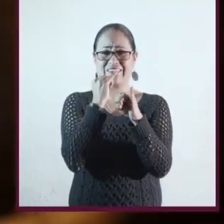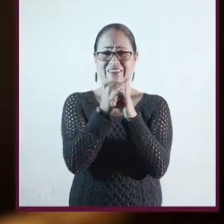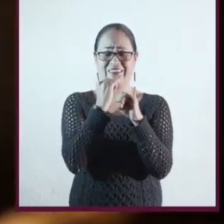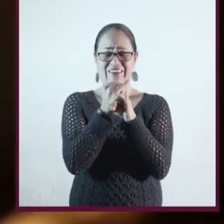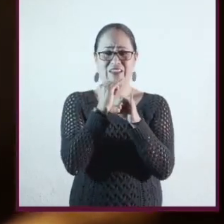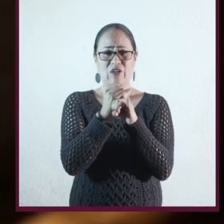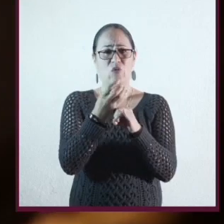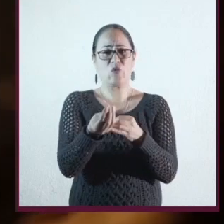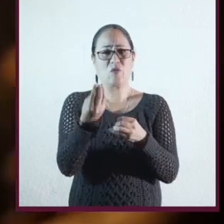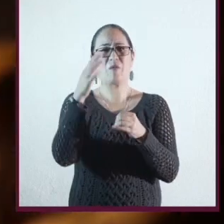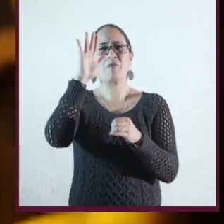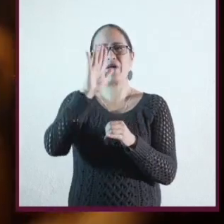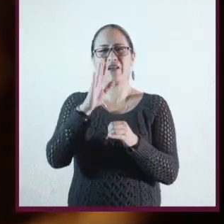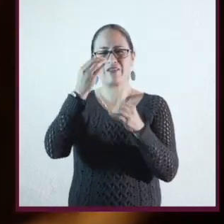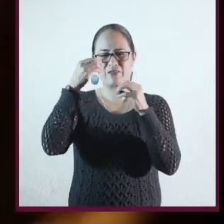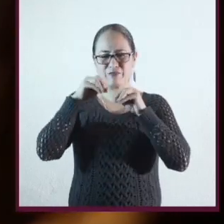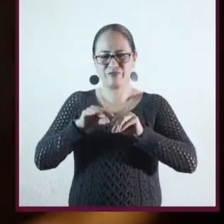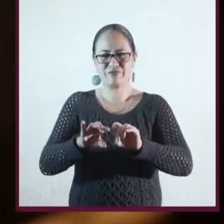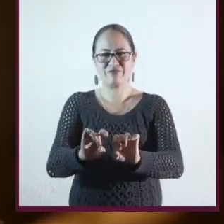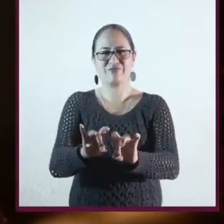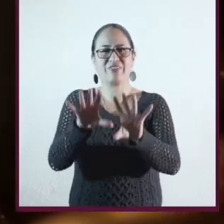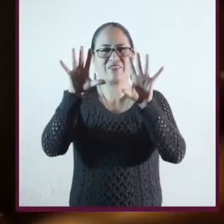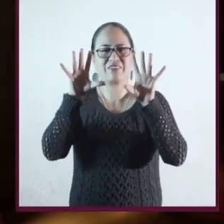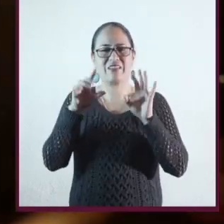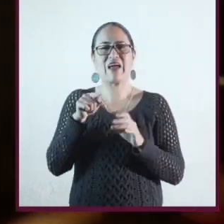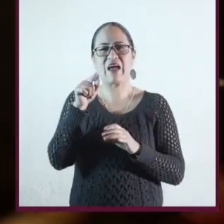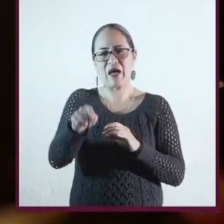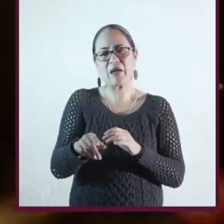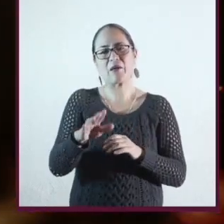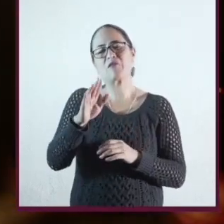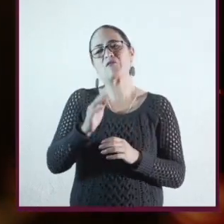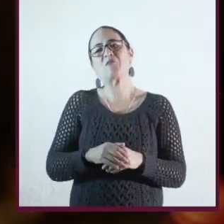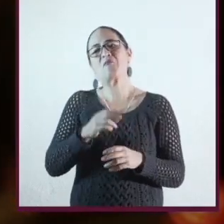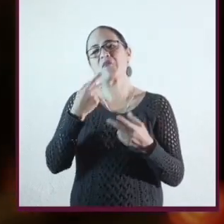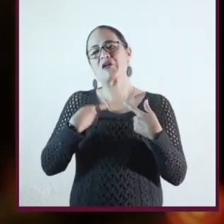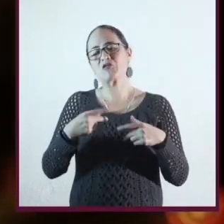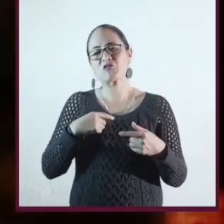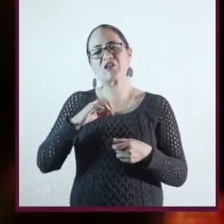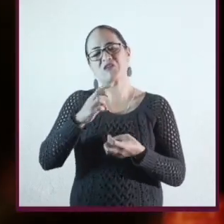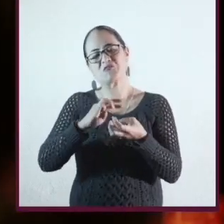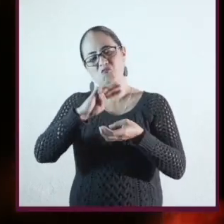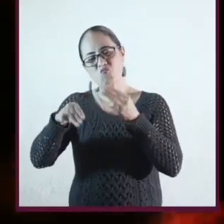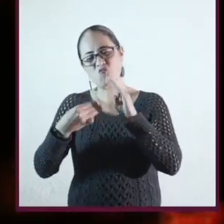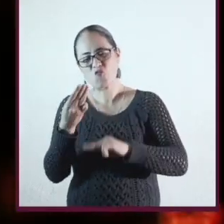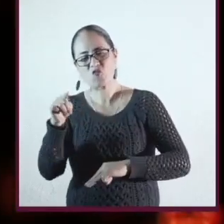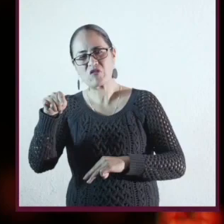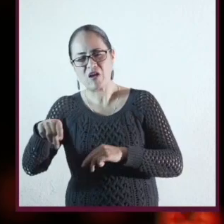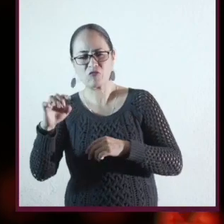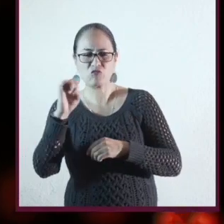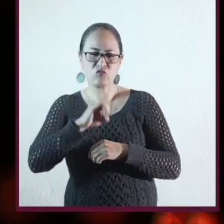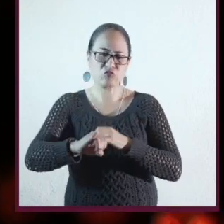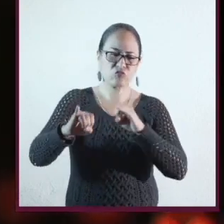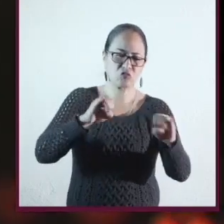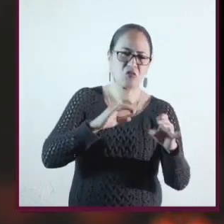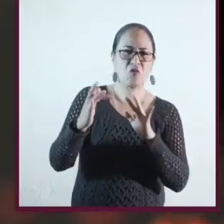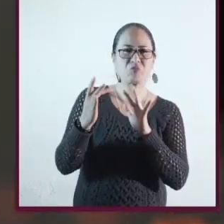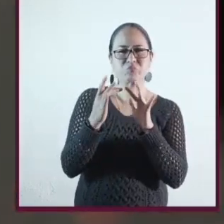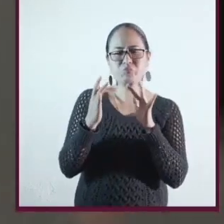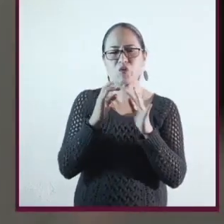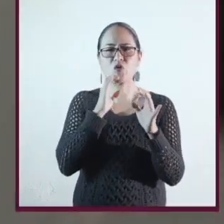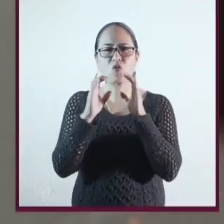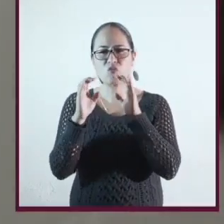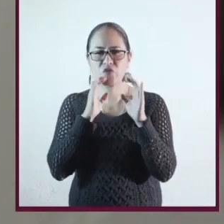o lugares públicos y permite comunicarnos con todo el mundo, cumplir con nuestras tareas y trabajos desde